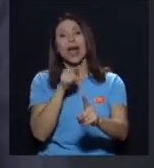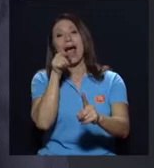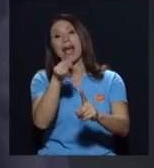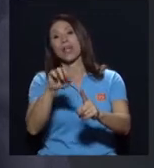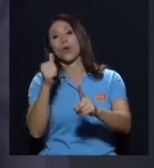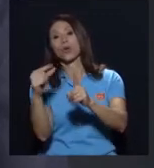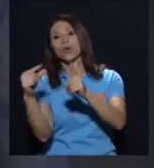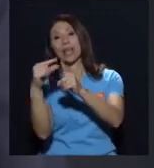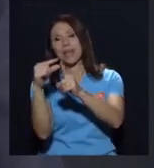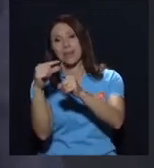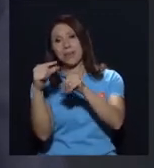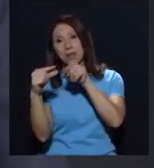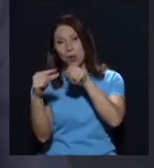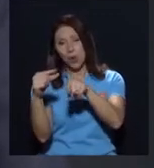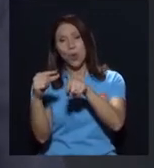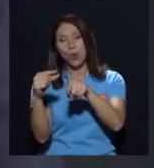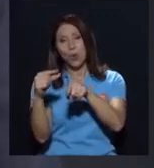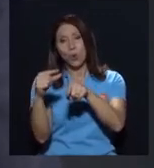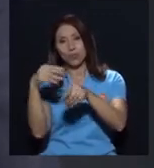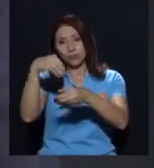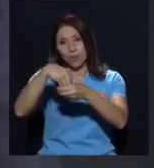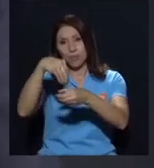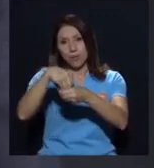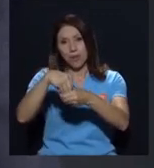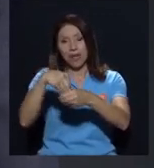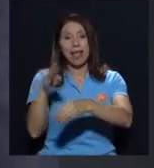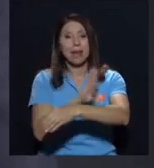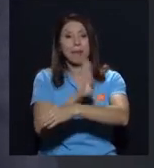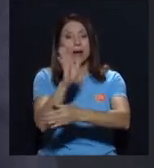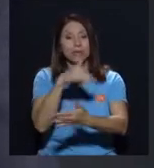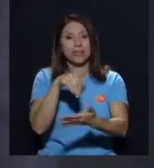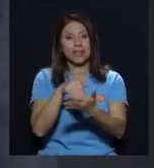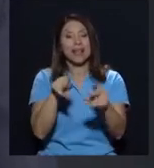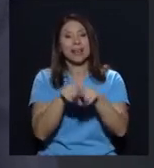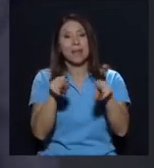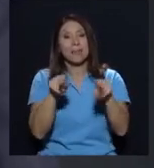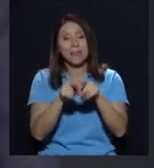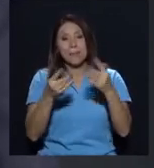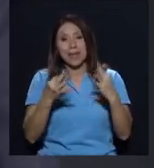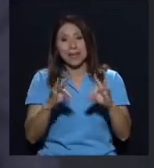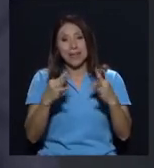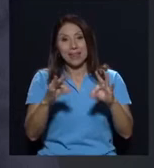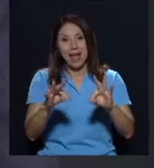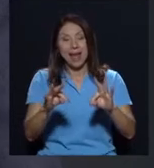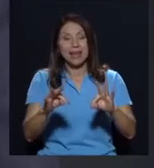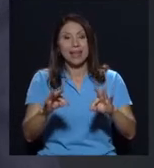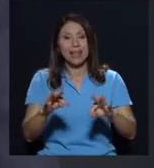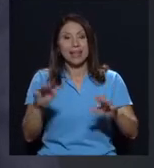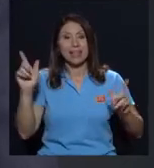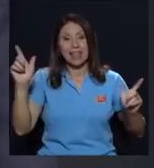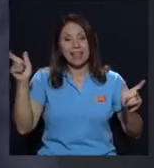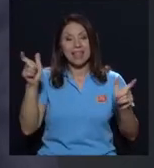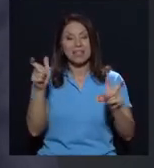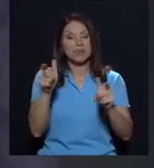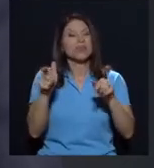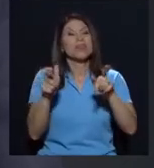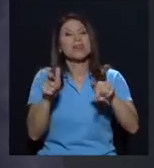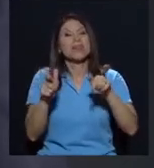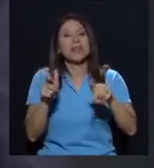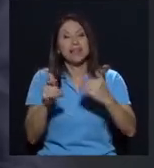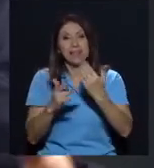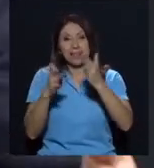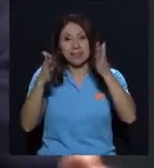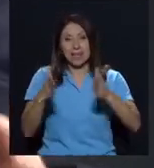término de la ecuación no en el banco entrar también va a tratar de disminuir lo que los técnicos llaman las difere en la diferencia